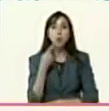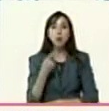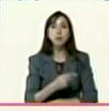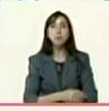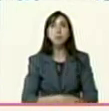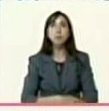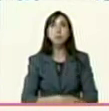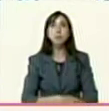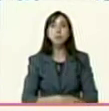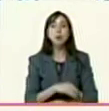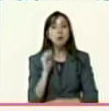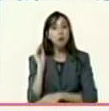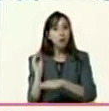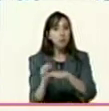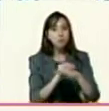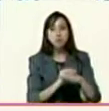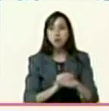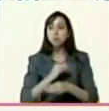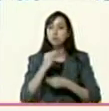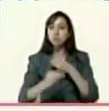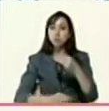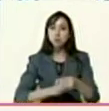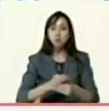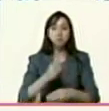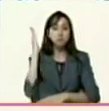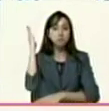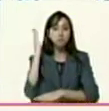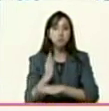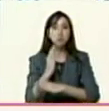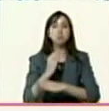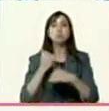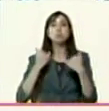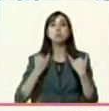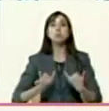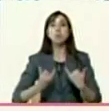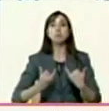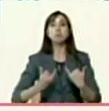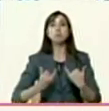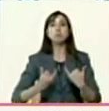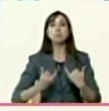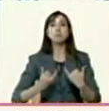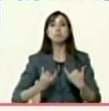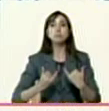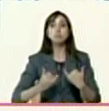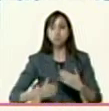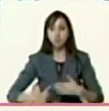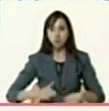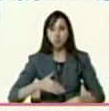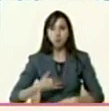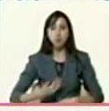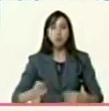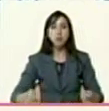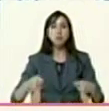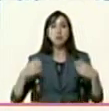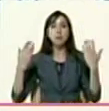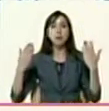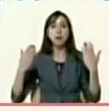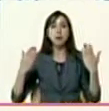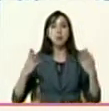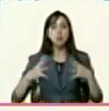forma inmediata a la prohibición de enajenar y gravar los bienes de estos señores y